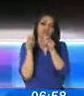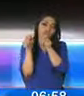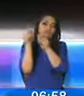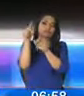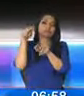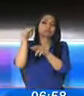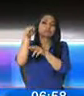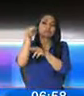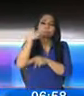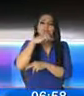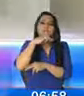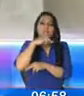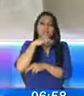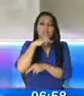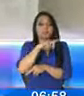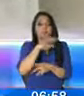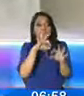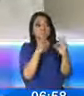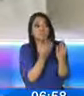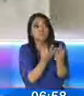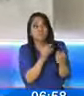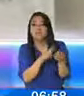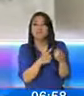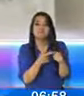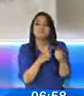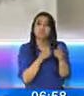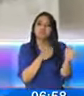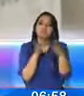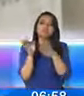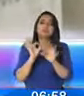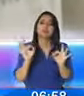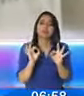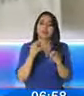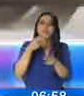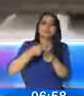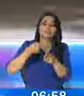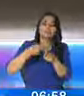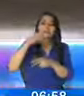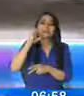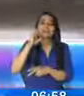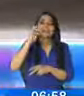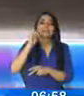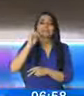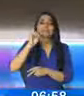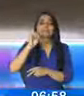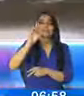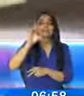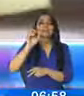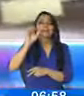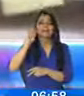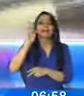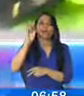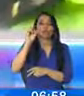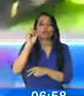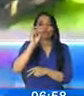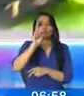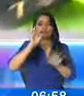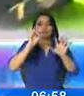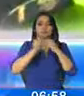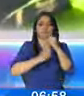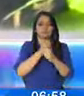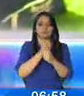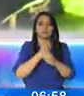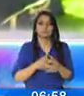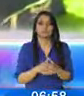de manta y no habría sido retirado por los familiares quien respondía a los nombres de Emiliano Ezequiel galarza de 27 años de edad bueno esos